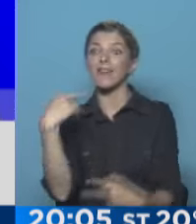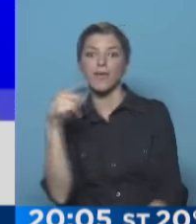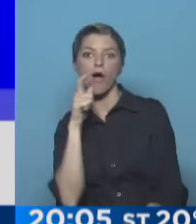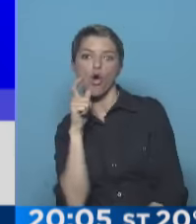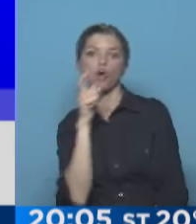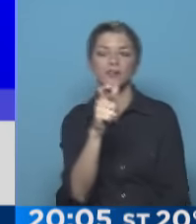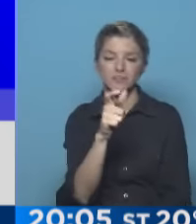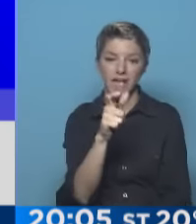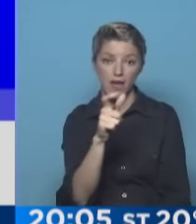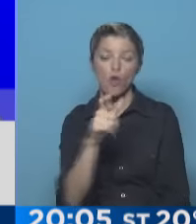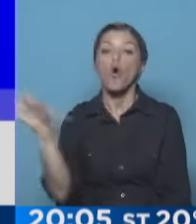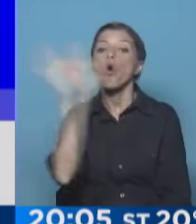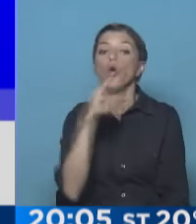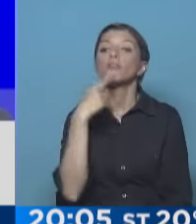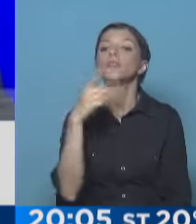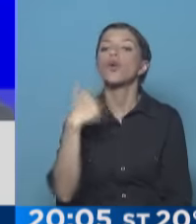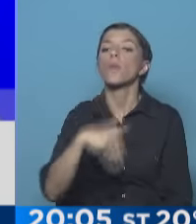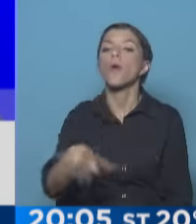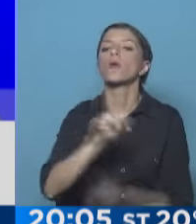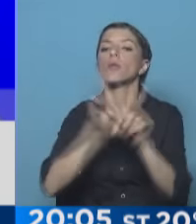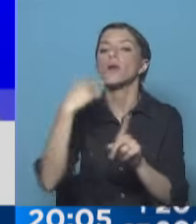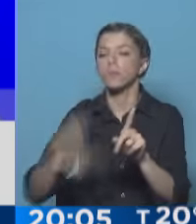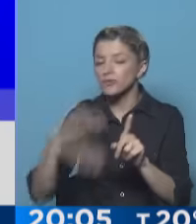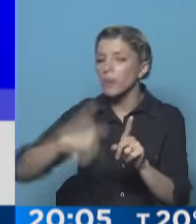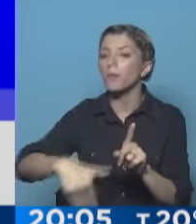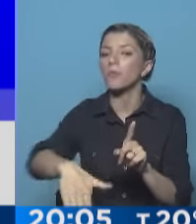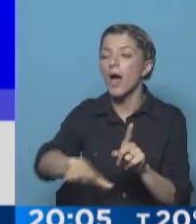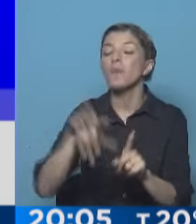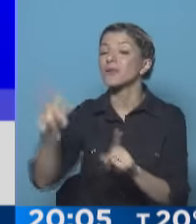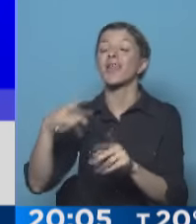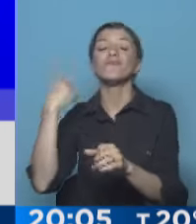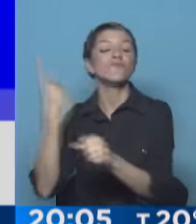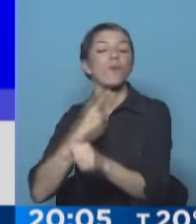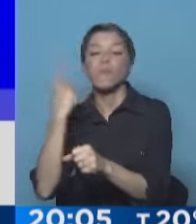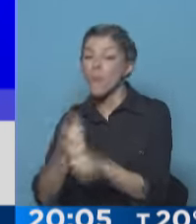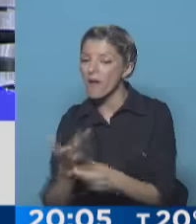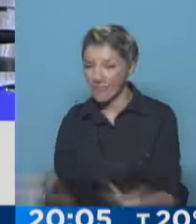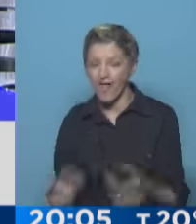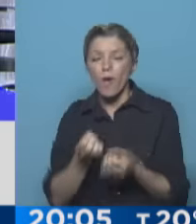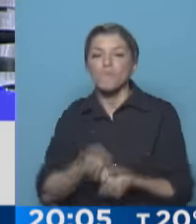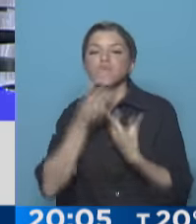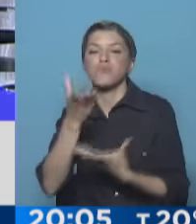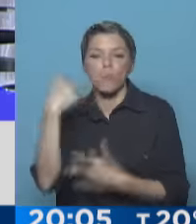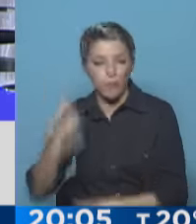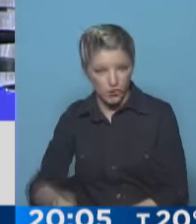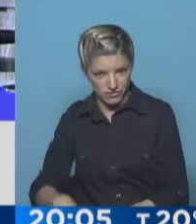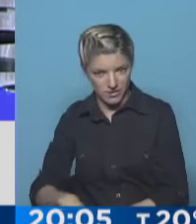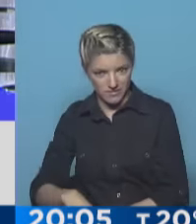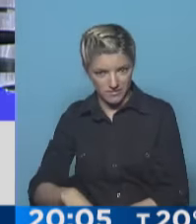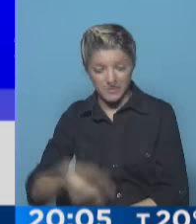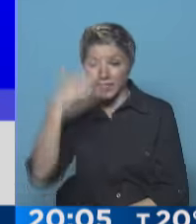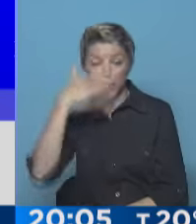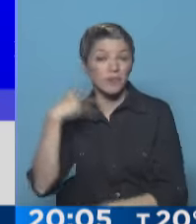o decir lo que va a hacer con algunas cosas porque verdaderamente no le sale no se anima decir cosas que no va a